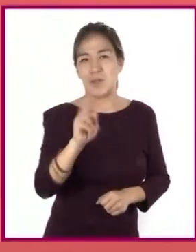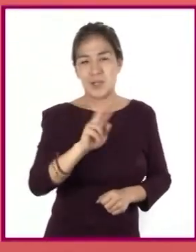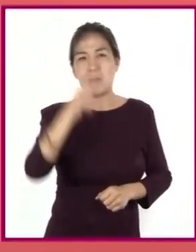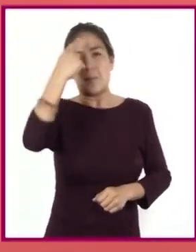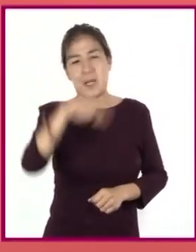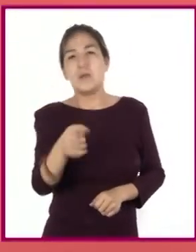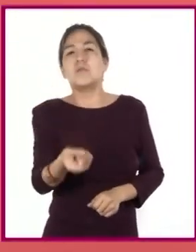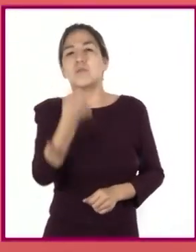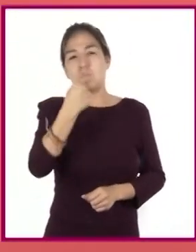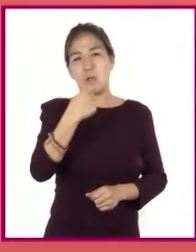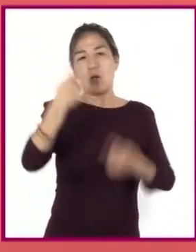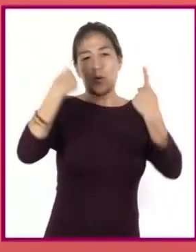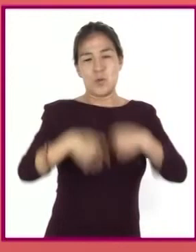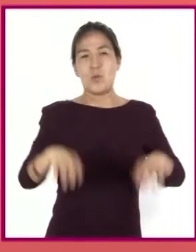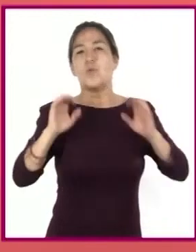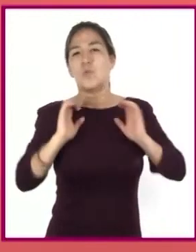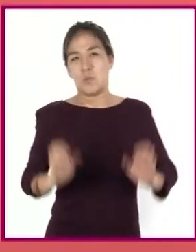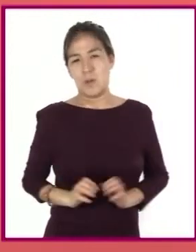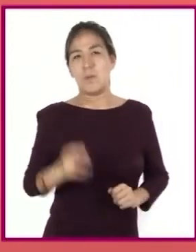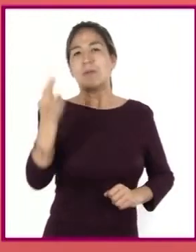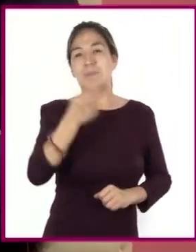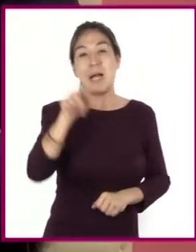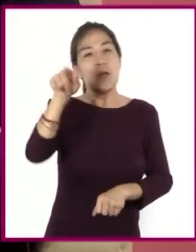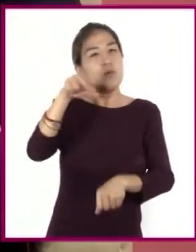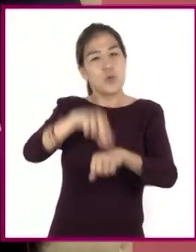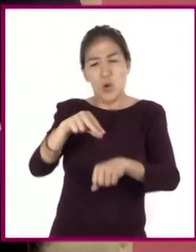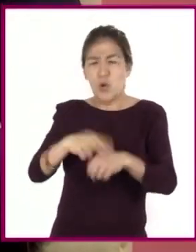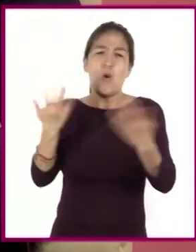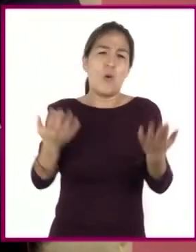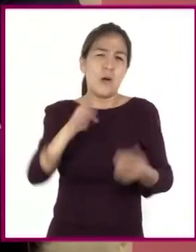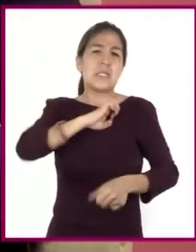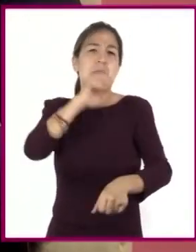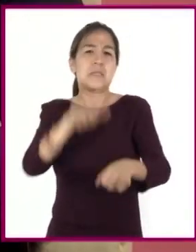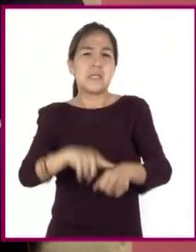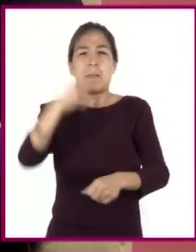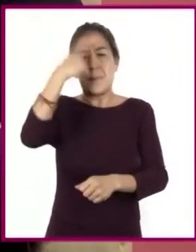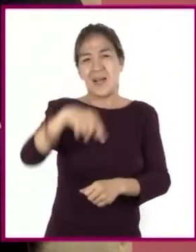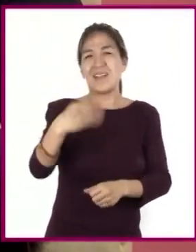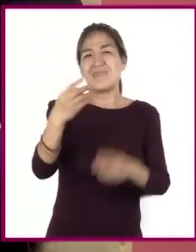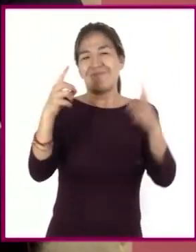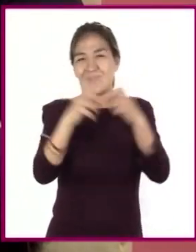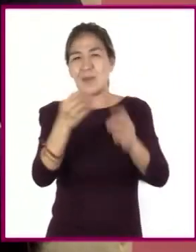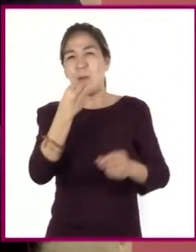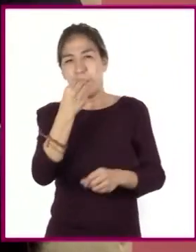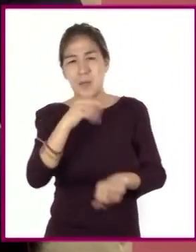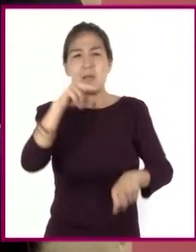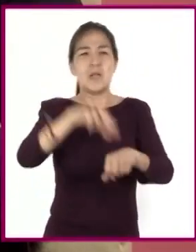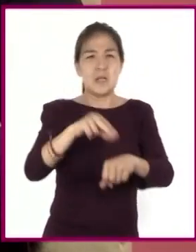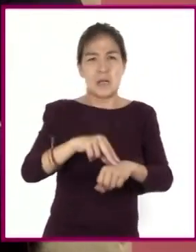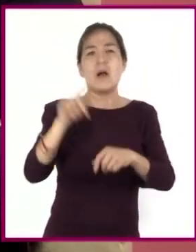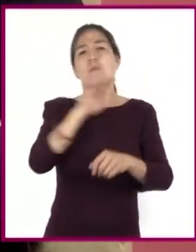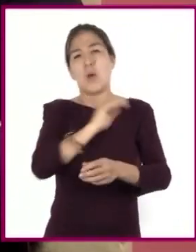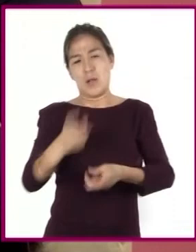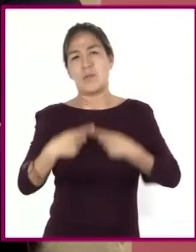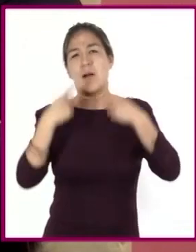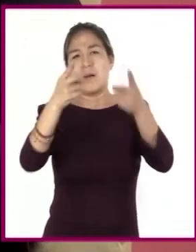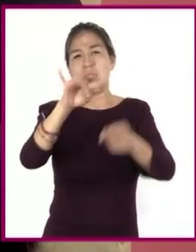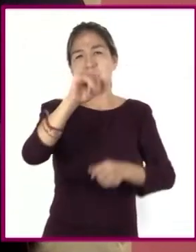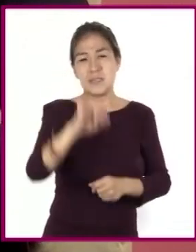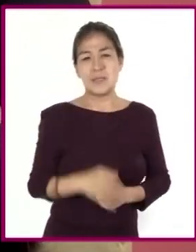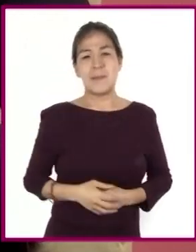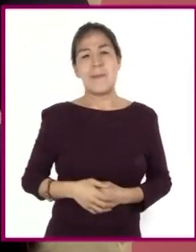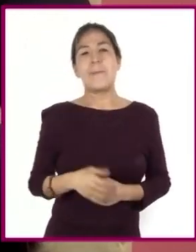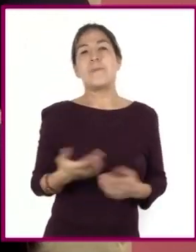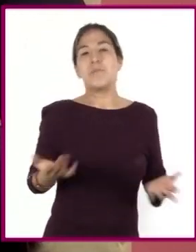vitamina o suplemento que sea necesario. El médico o el nutriólogo puede hacer esta valoración. Sin embargo, también